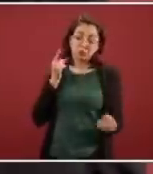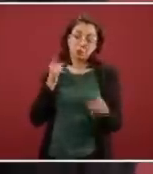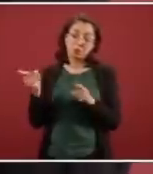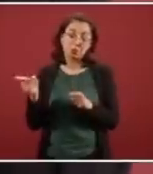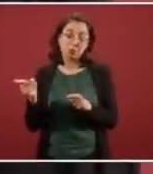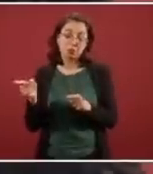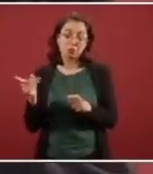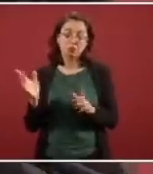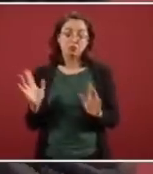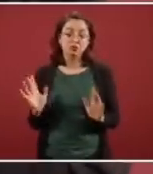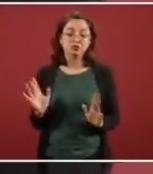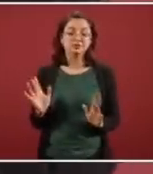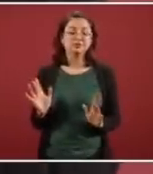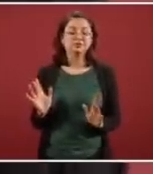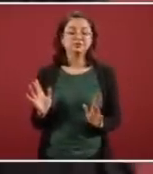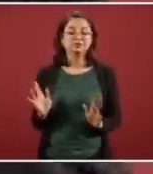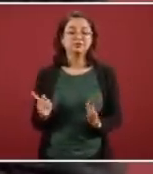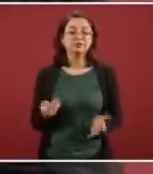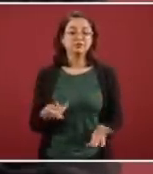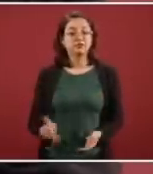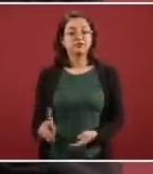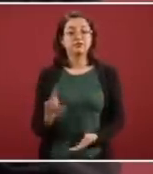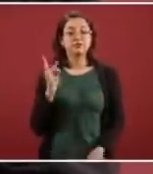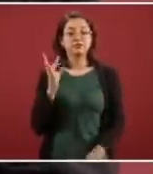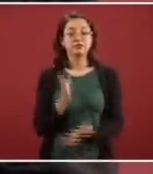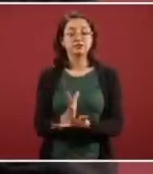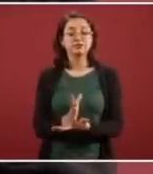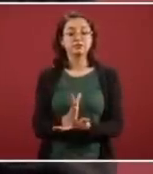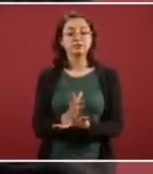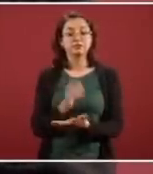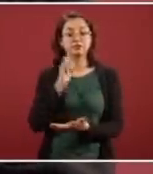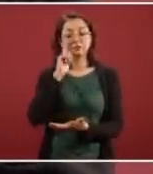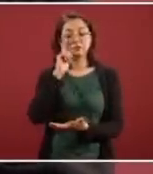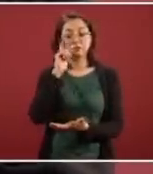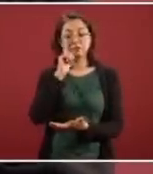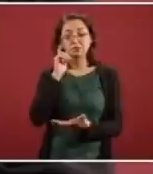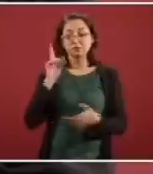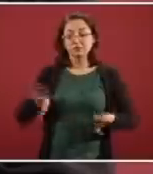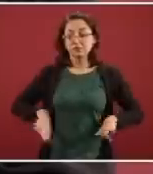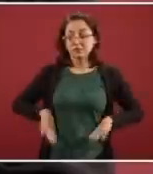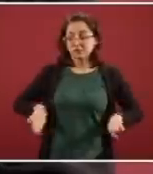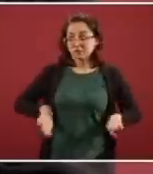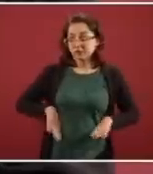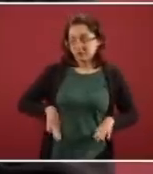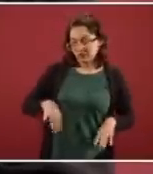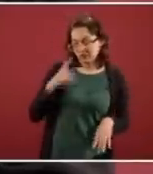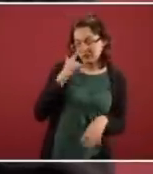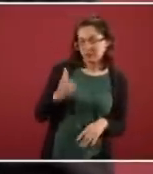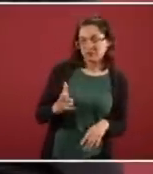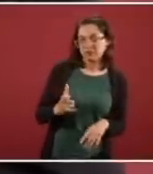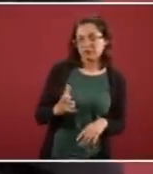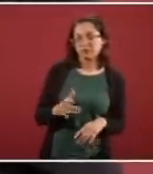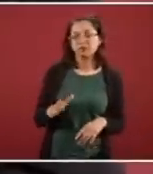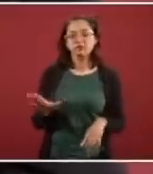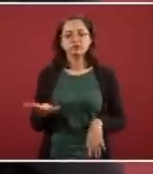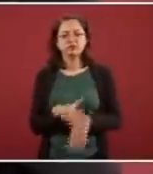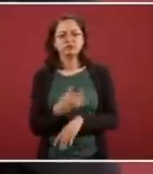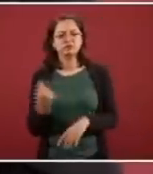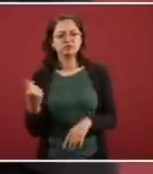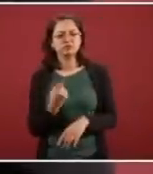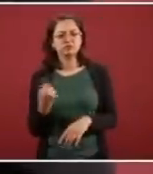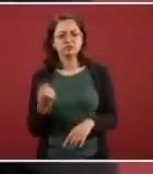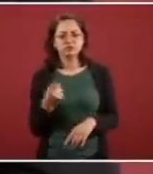Y es un indicio nada más por su comportamiento, porque no